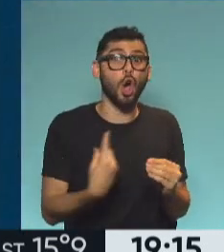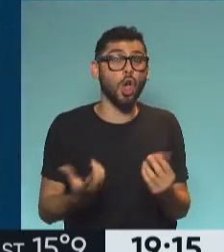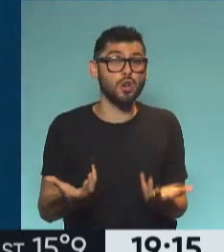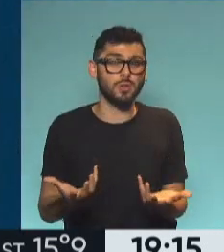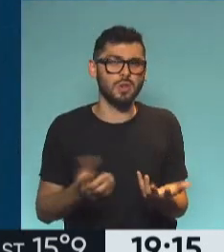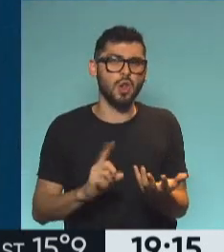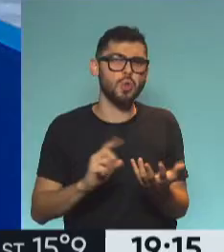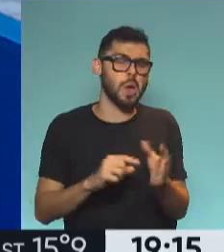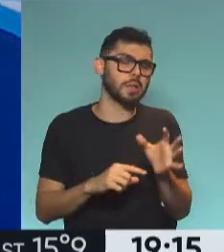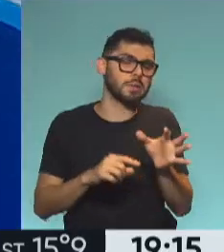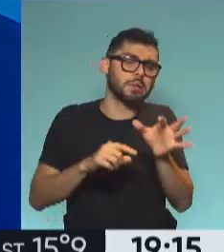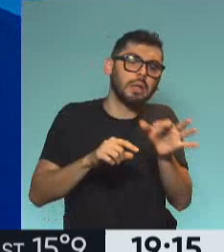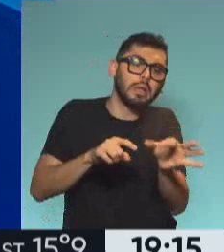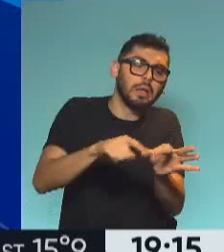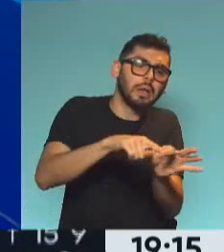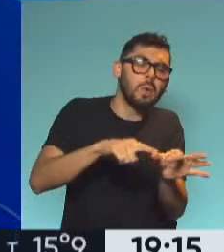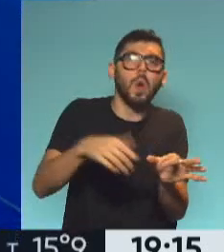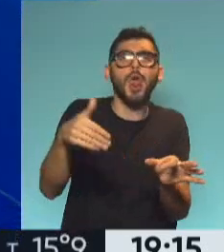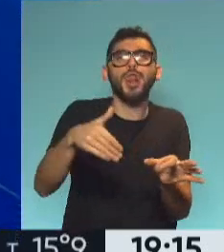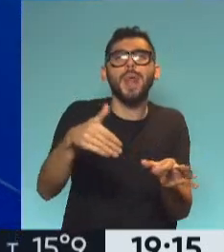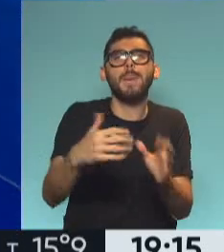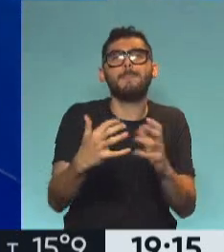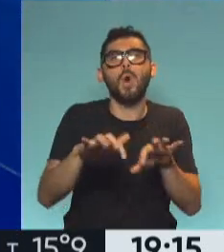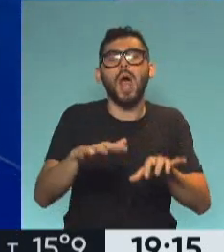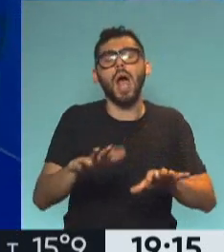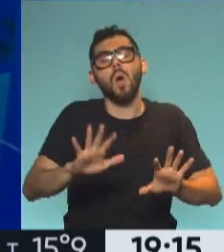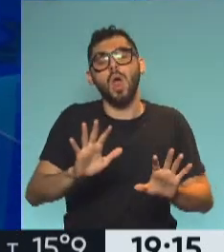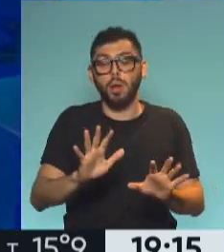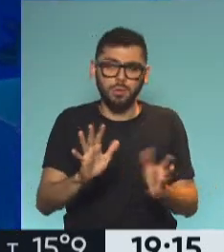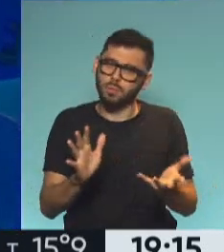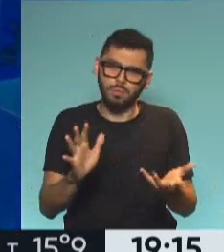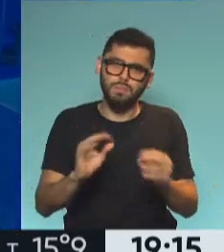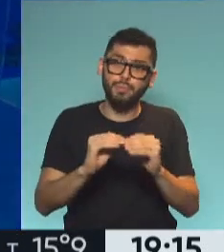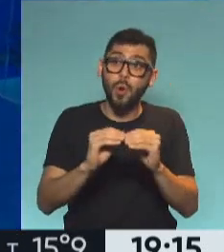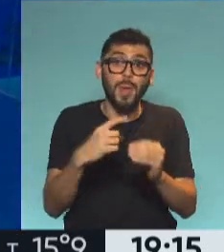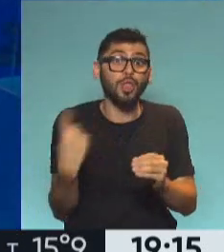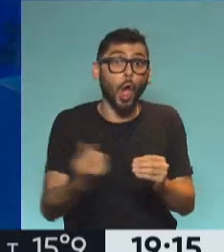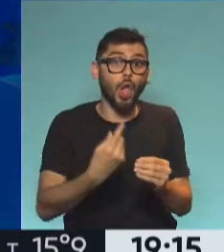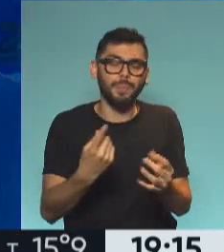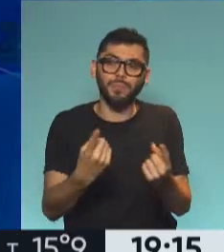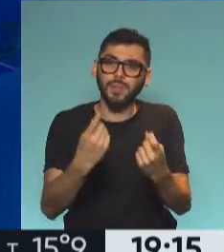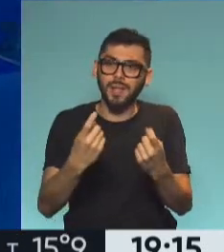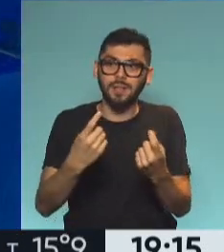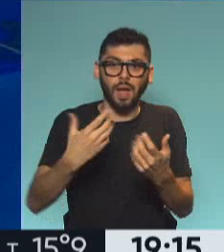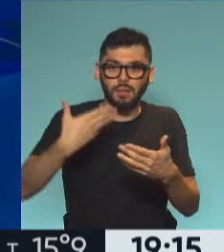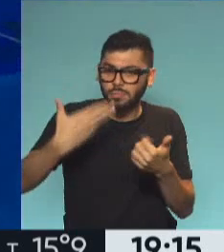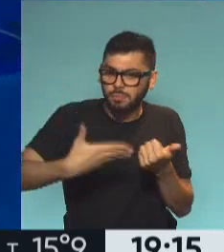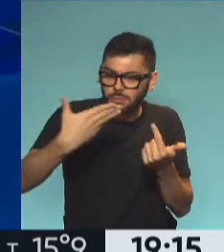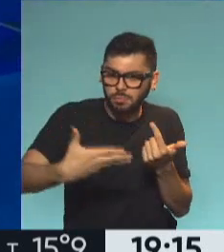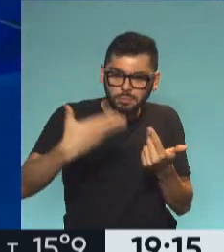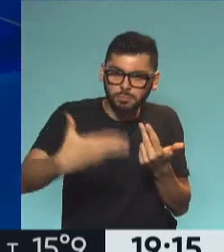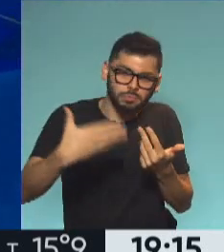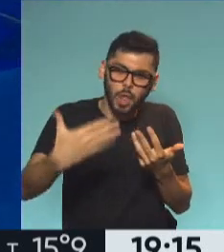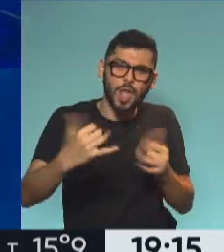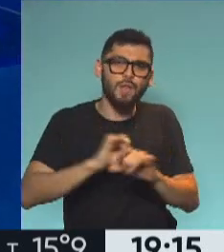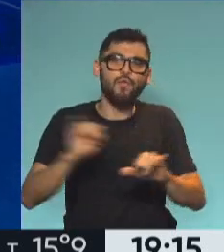problema de un pedacito o de una ciudad. Es un problema de todos y que tenemos que tener, o sea, el Estado, todos los estados tienen